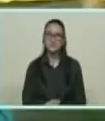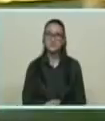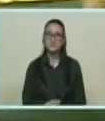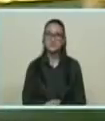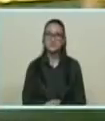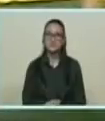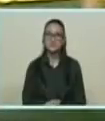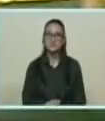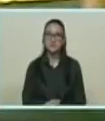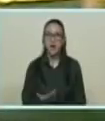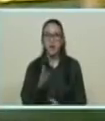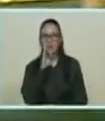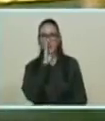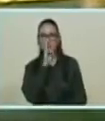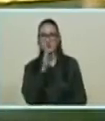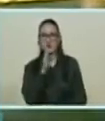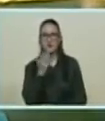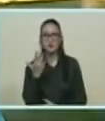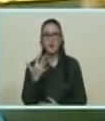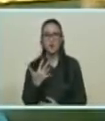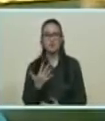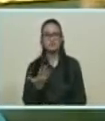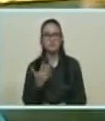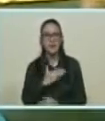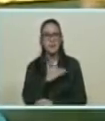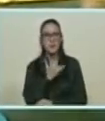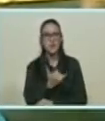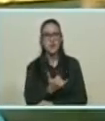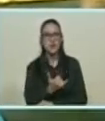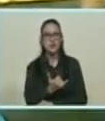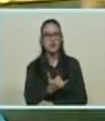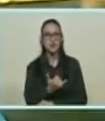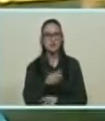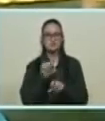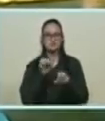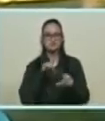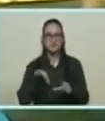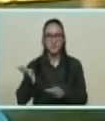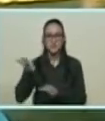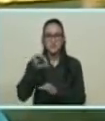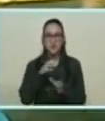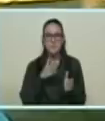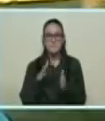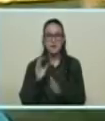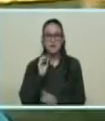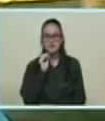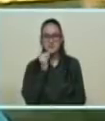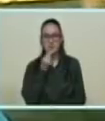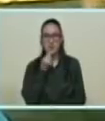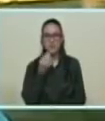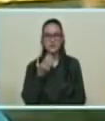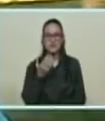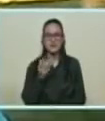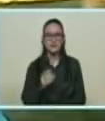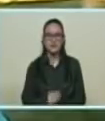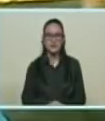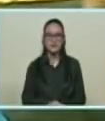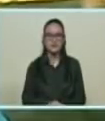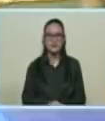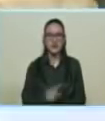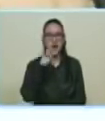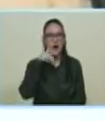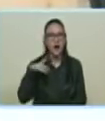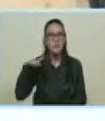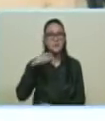Vamos a hacer un pase a un proyecto agrícola del Plan Chamba Juvenil, Vuelta al Campo. Allá está